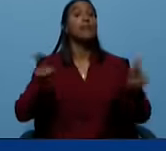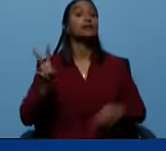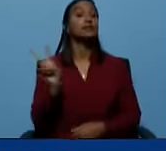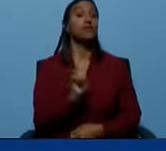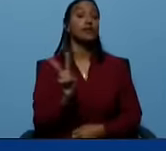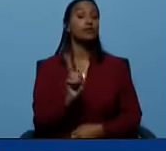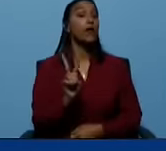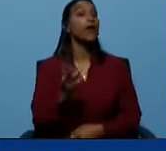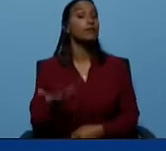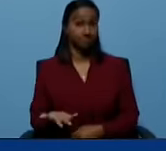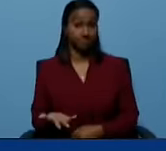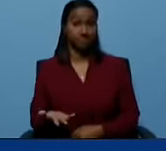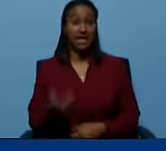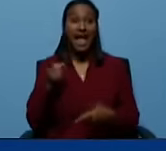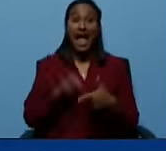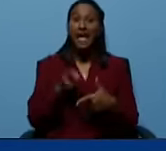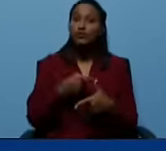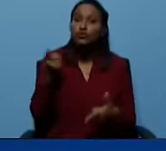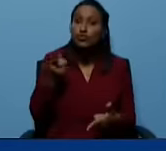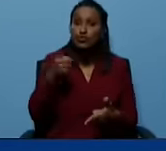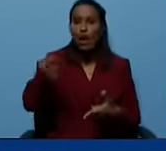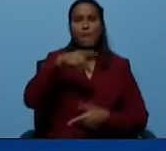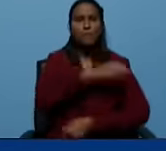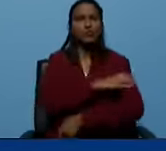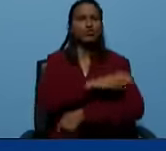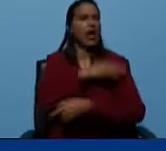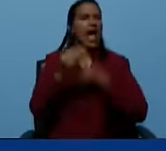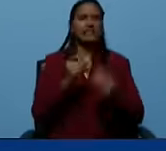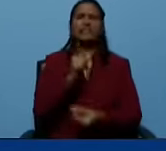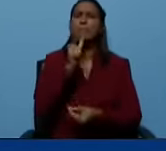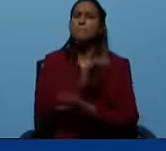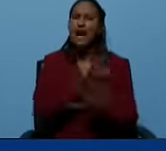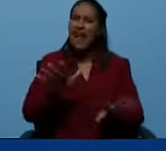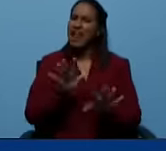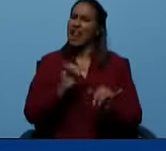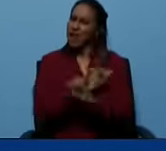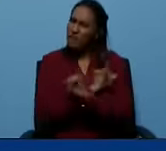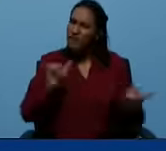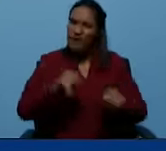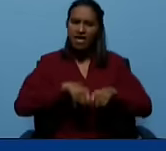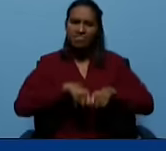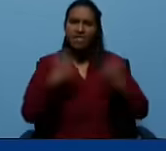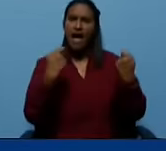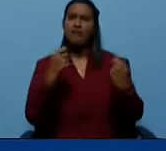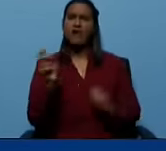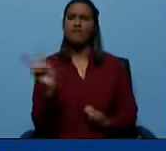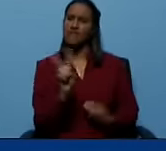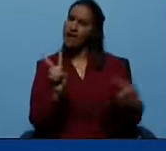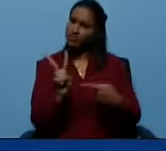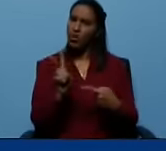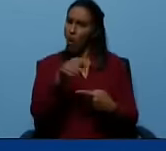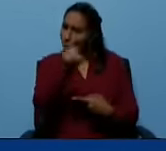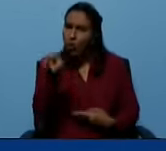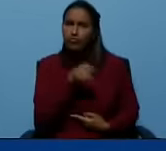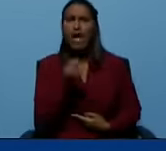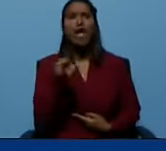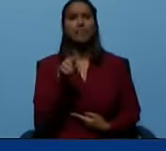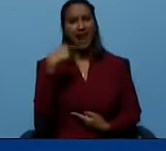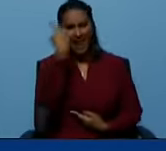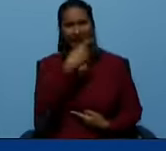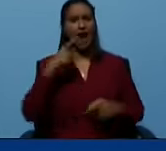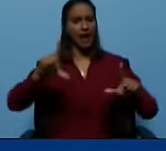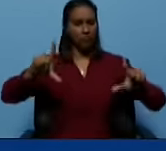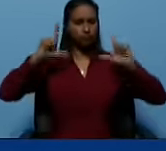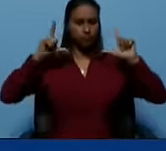mal a ellos. Y ya basta que le hagan daño a Venezuela. Den la cara ante la justicia. Den la